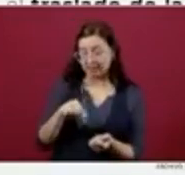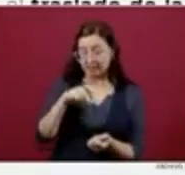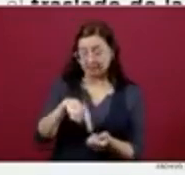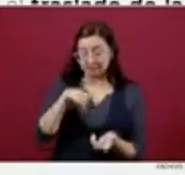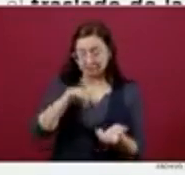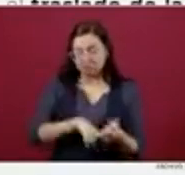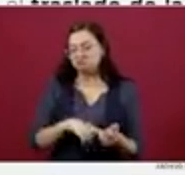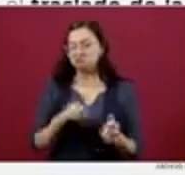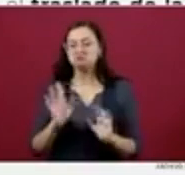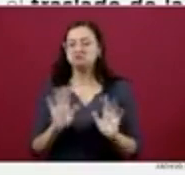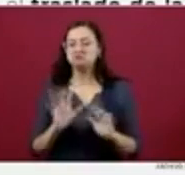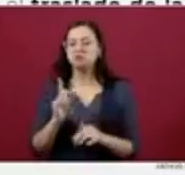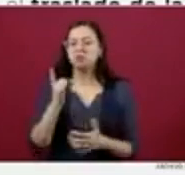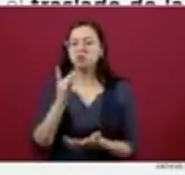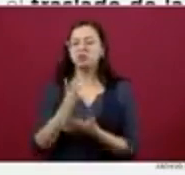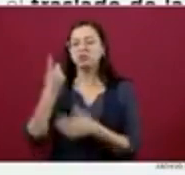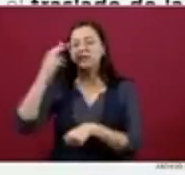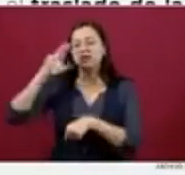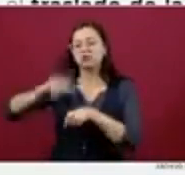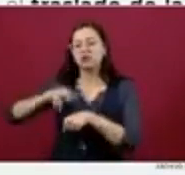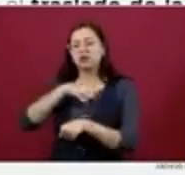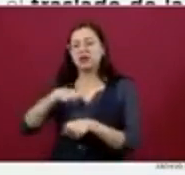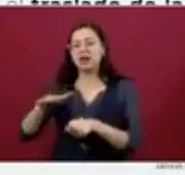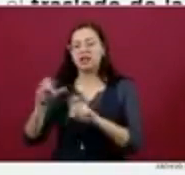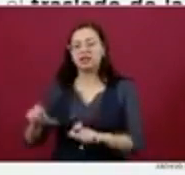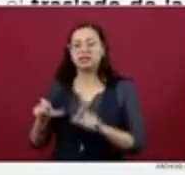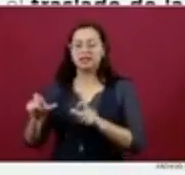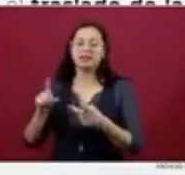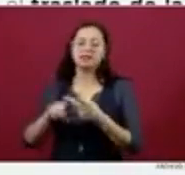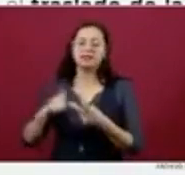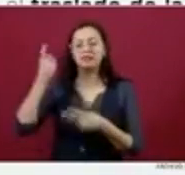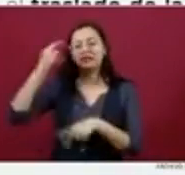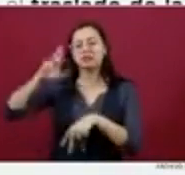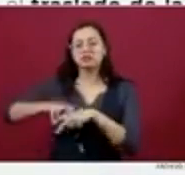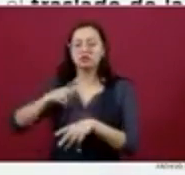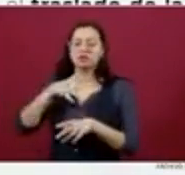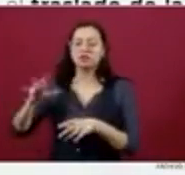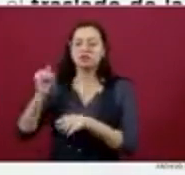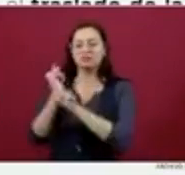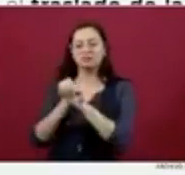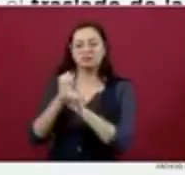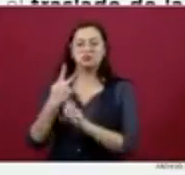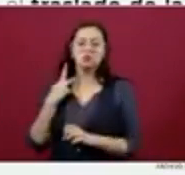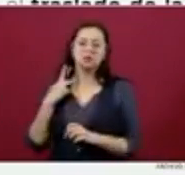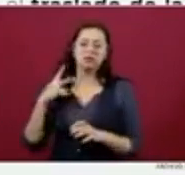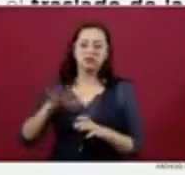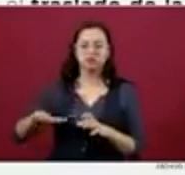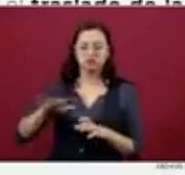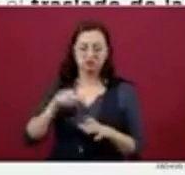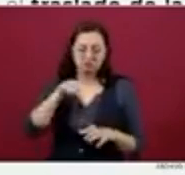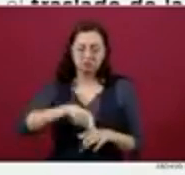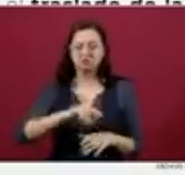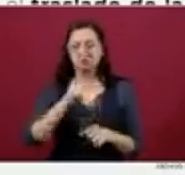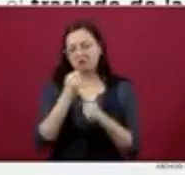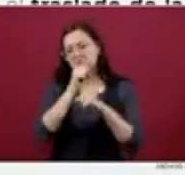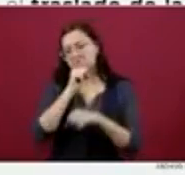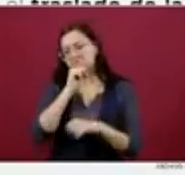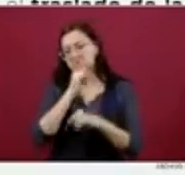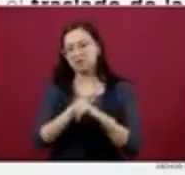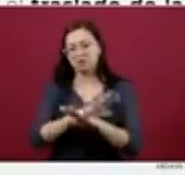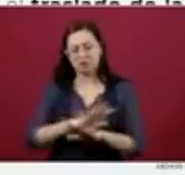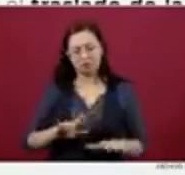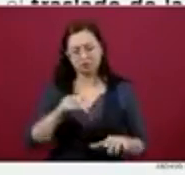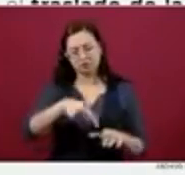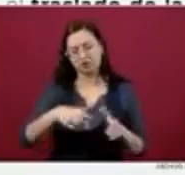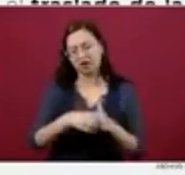la Dirección Federal de Seguridad y la Dirección General de Investigaciones Políticas y Sociales. Algo del acervo también lo